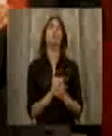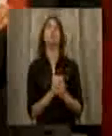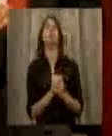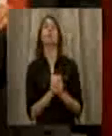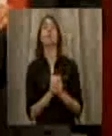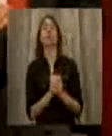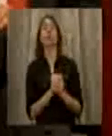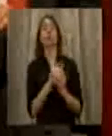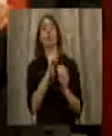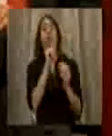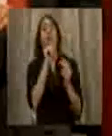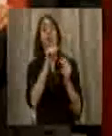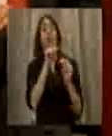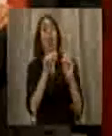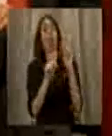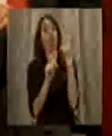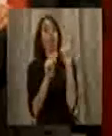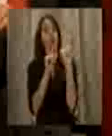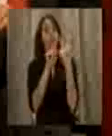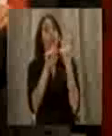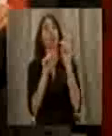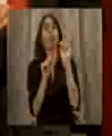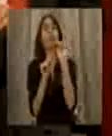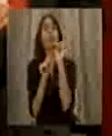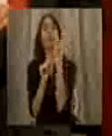un segundo elemento.